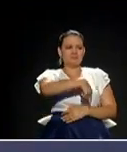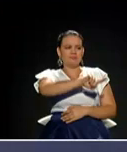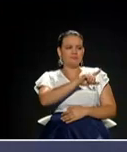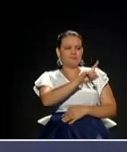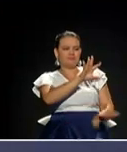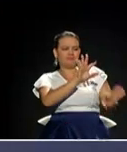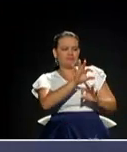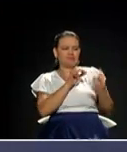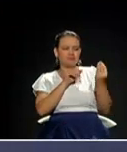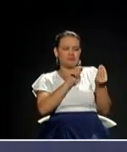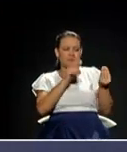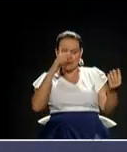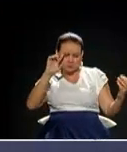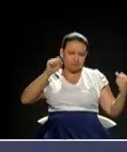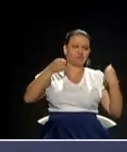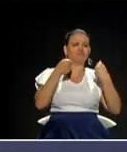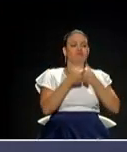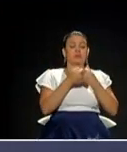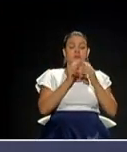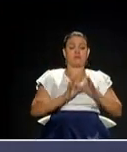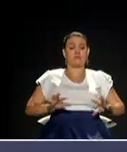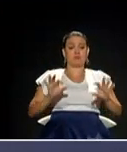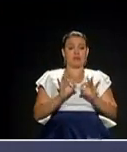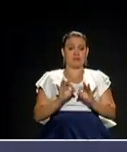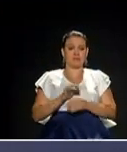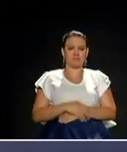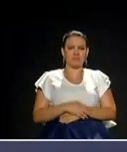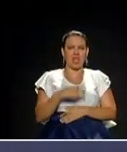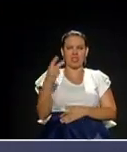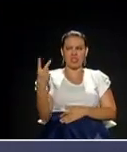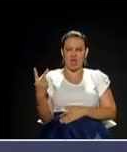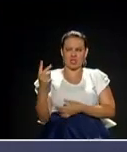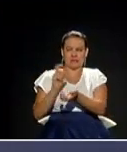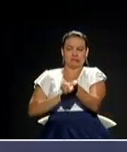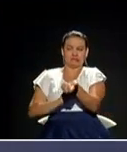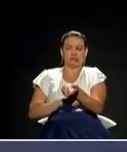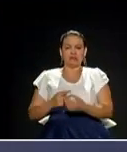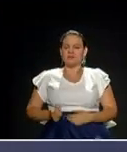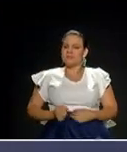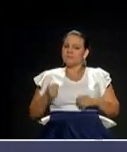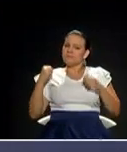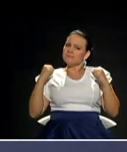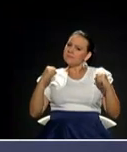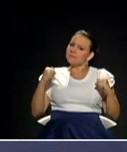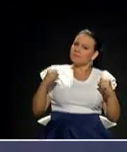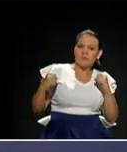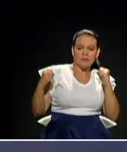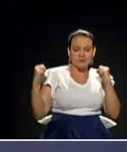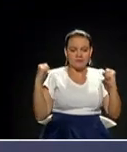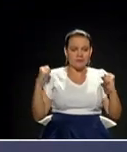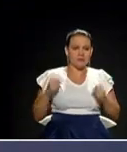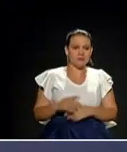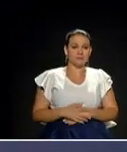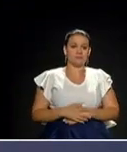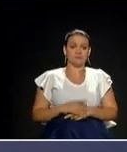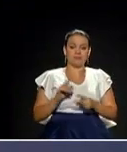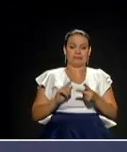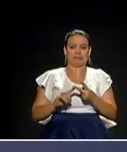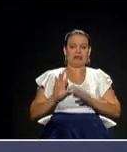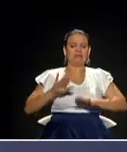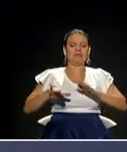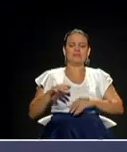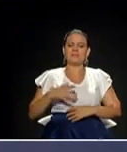mismo norte es fundamental 2k se me gustaría cambiar de mi acelerado y también en el bueno público tristemente ser frentero